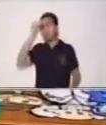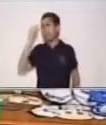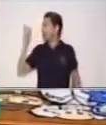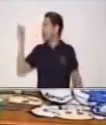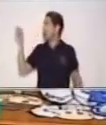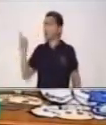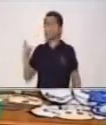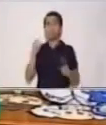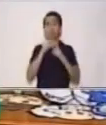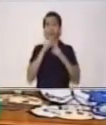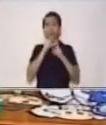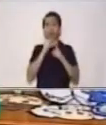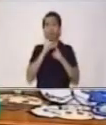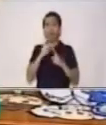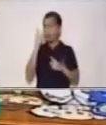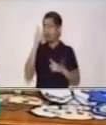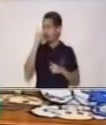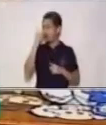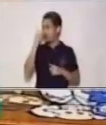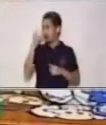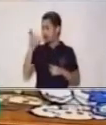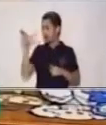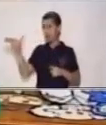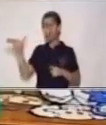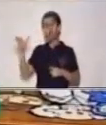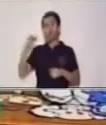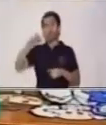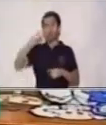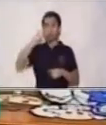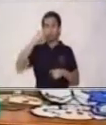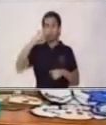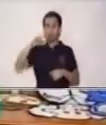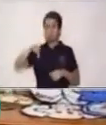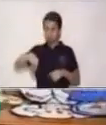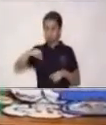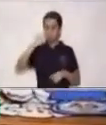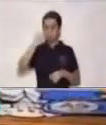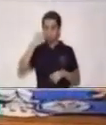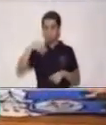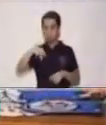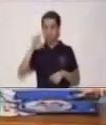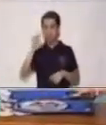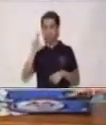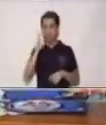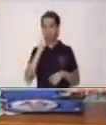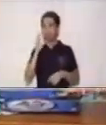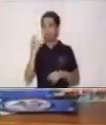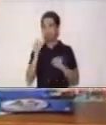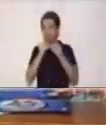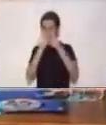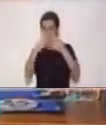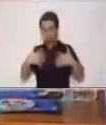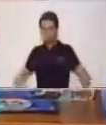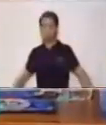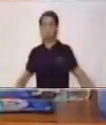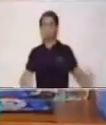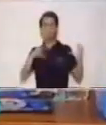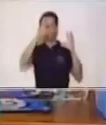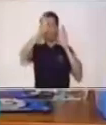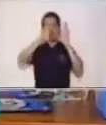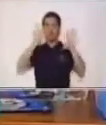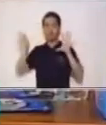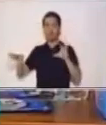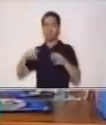palabra Pinocho, ¿verdad? Nuestro personaje de nuestra canción que conocemos a través de un cuento. Muy bien.